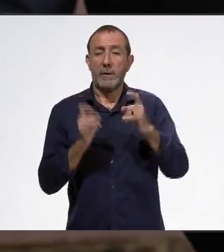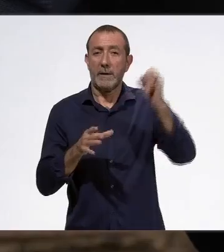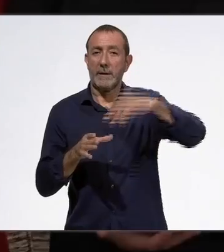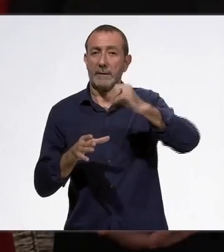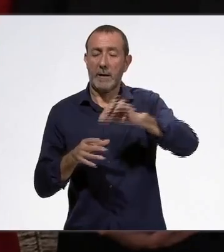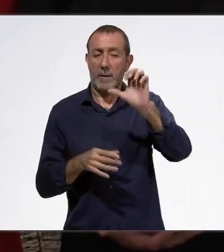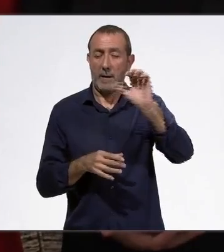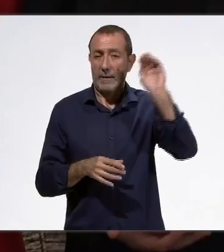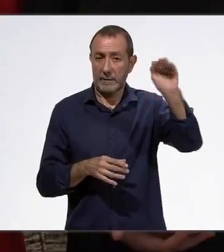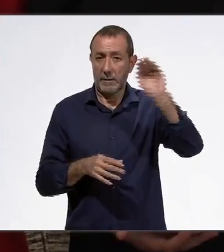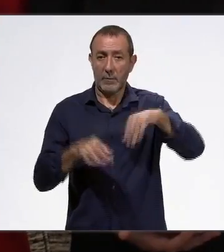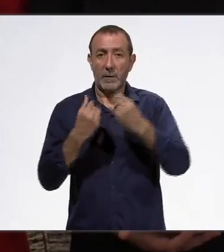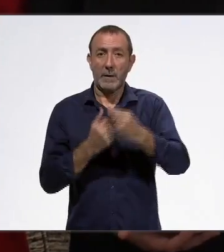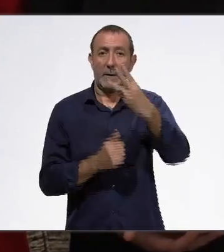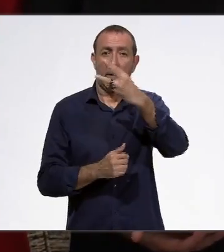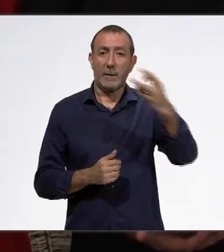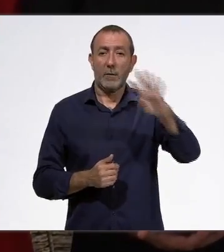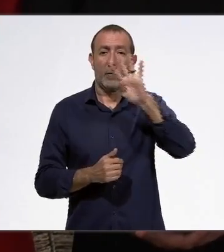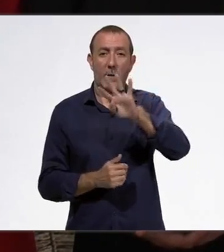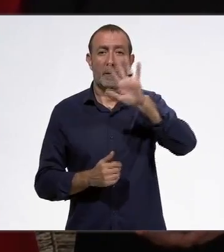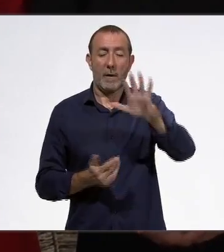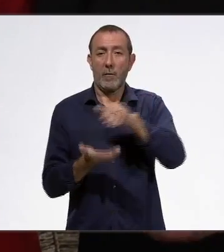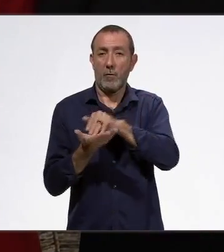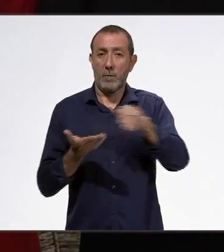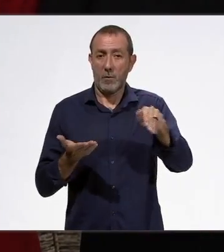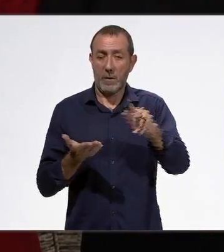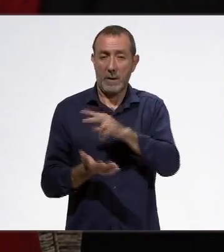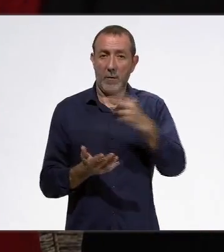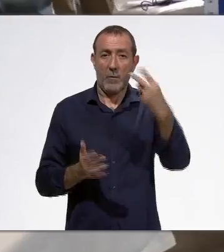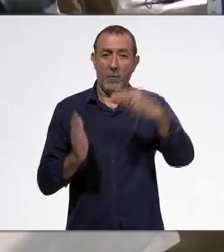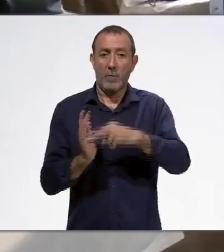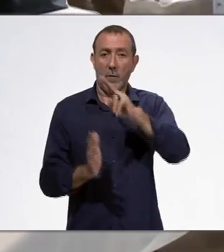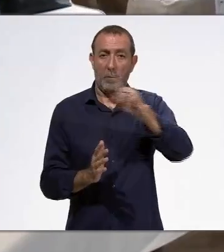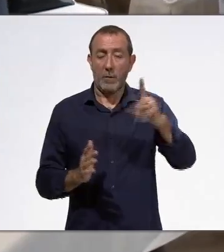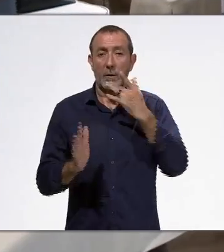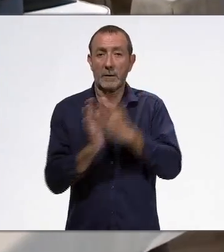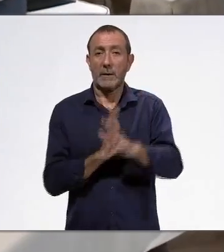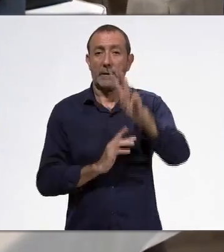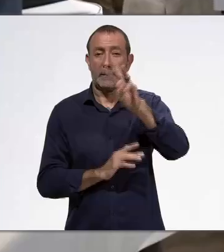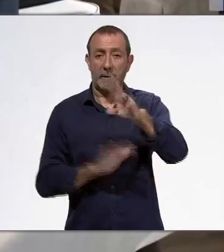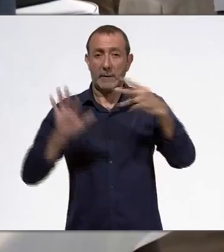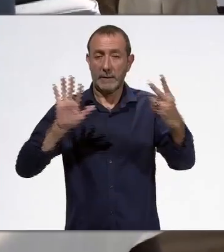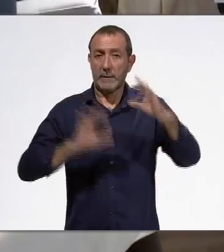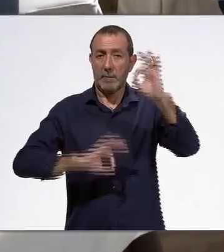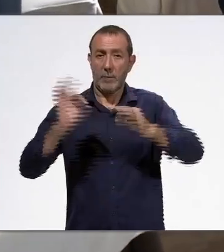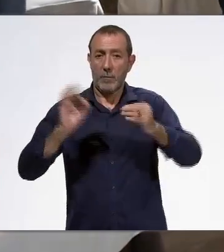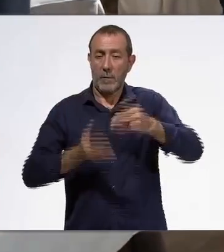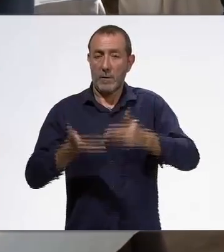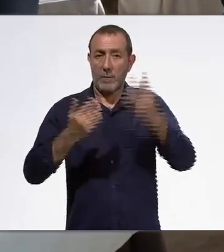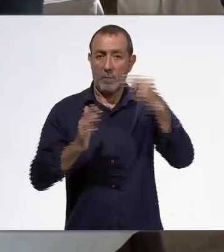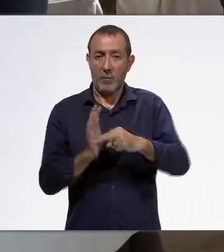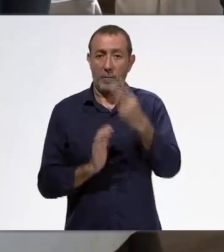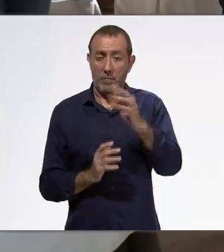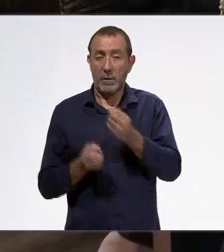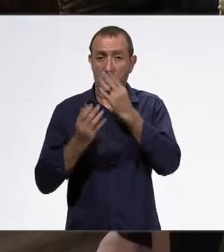inversión extranjera con 345 millones de euros en 2021 un 37% más que en 2020 así